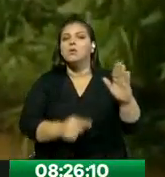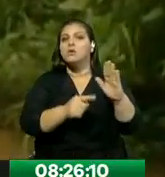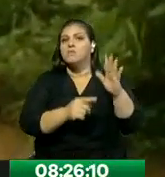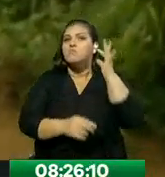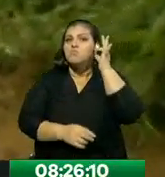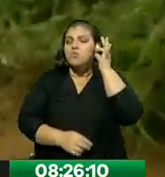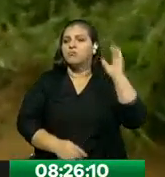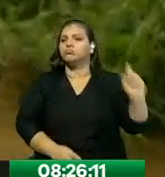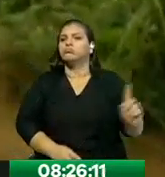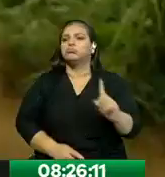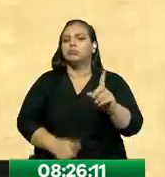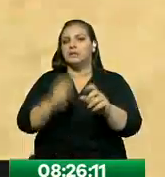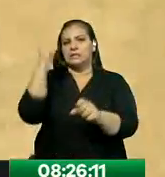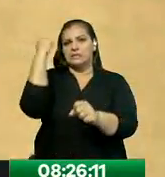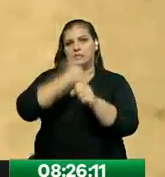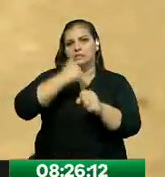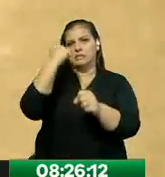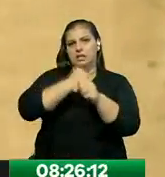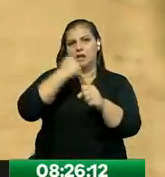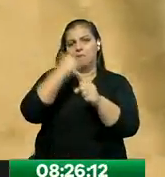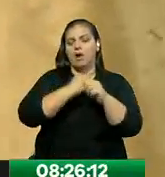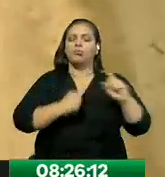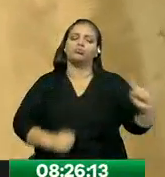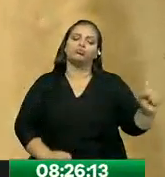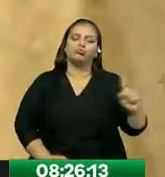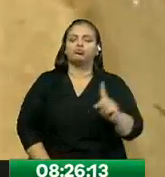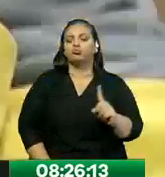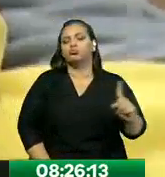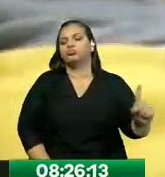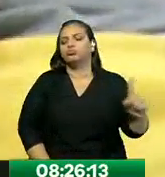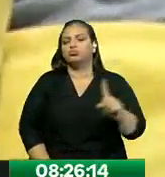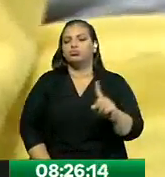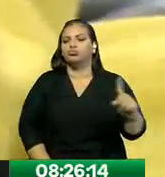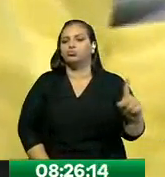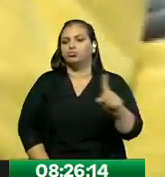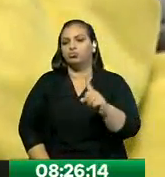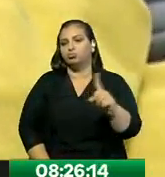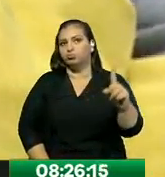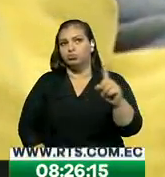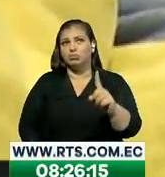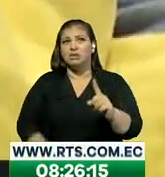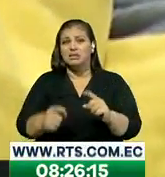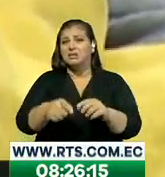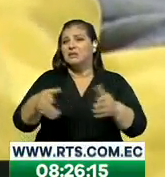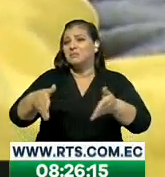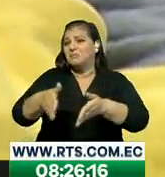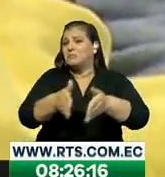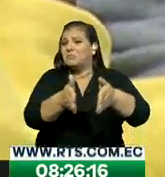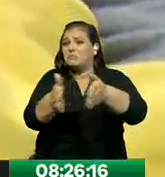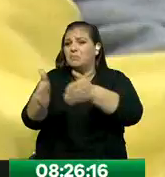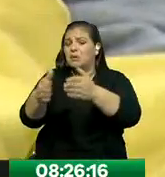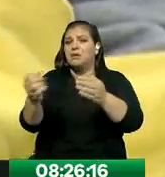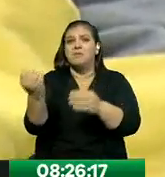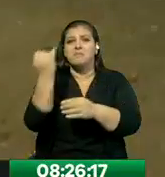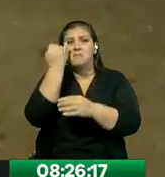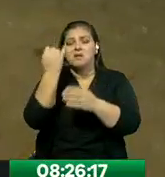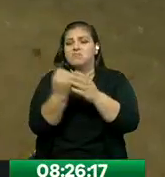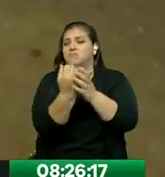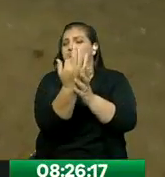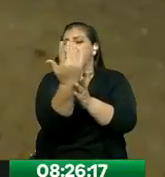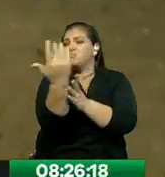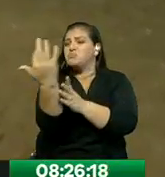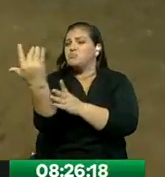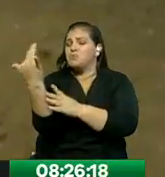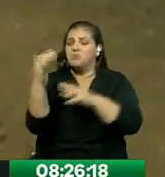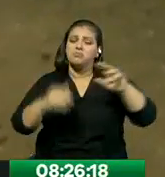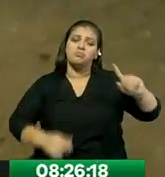la vía principal necesitaba cruzar por un espacio lleno de maleza. Asegura que siempre veía al mismo tipo merodeando la zona, pero